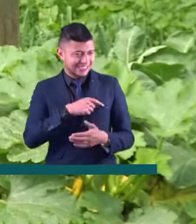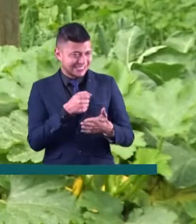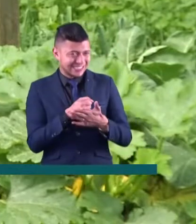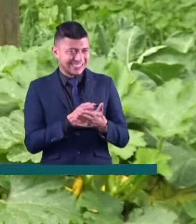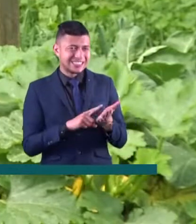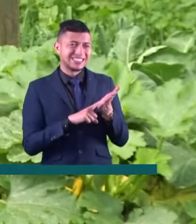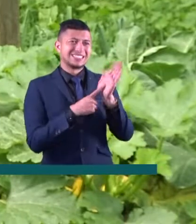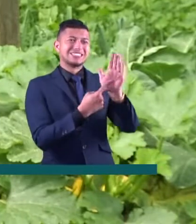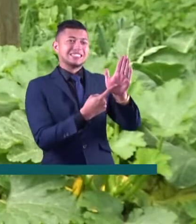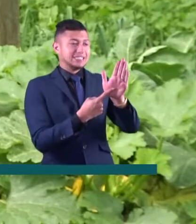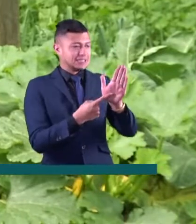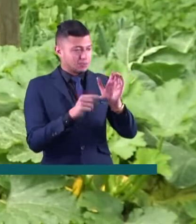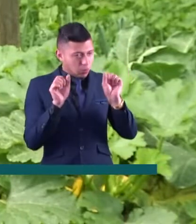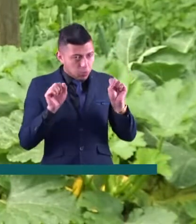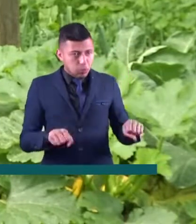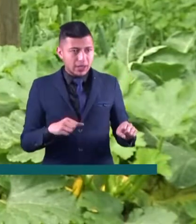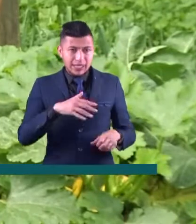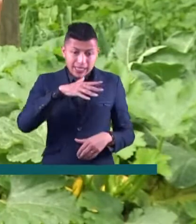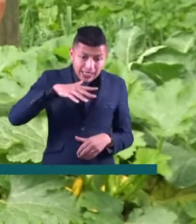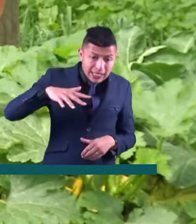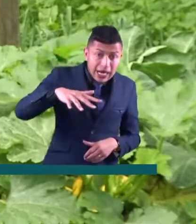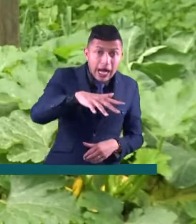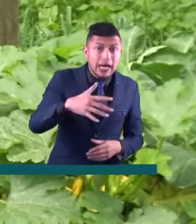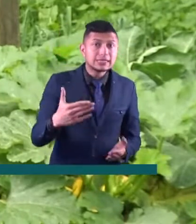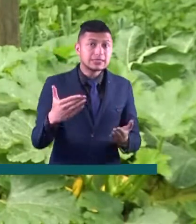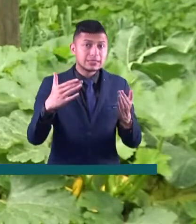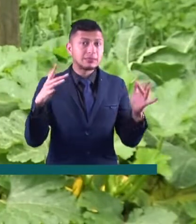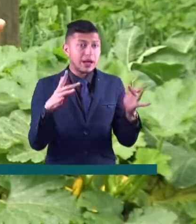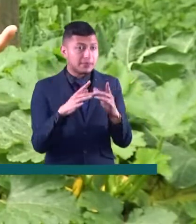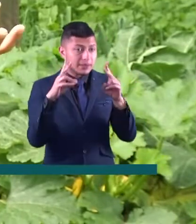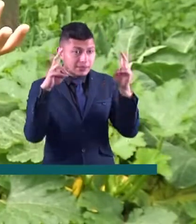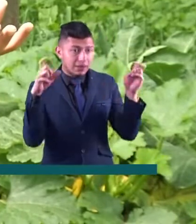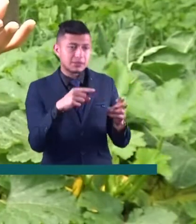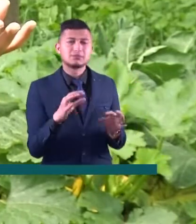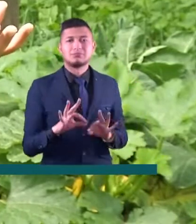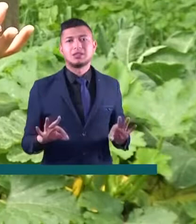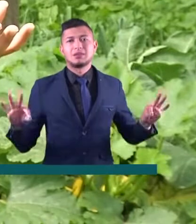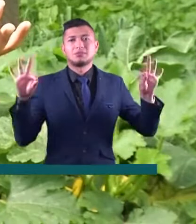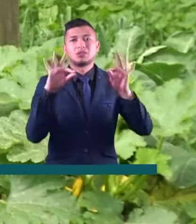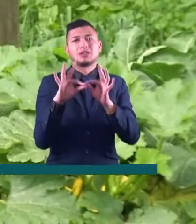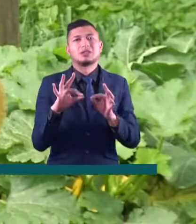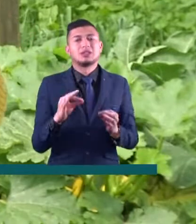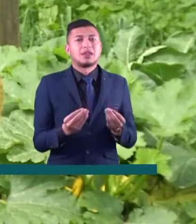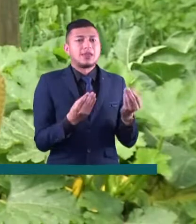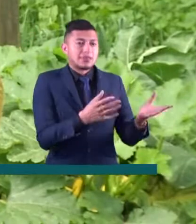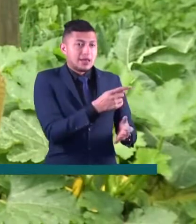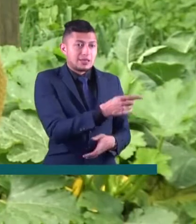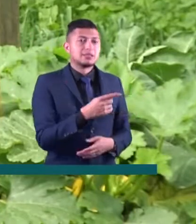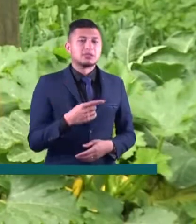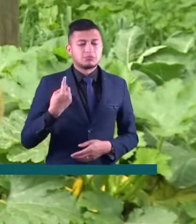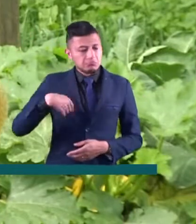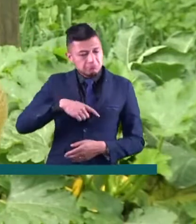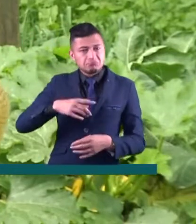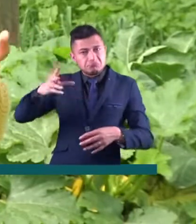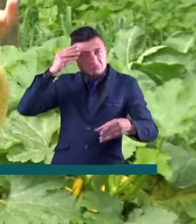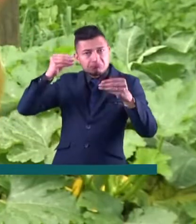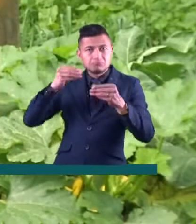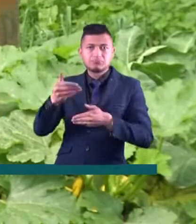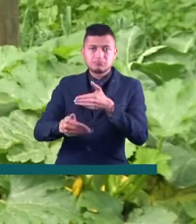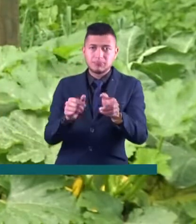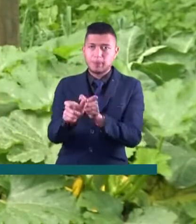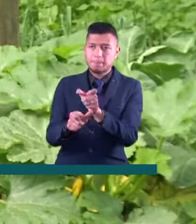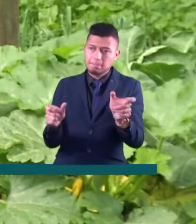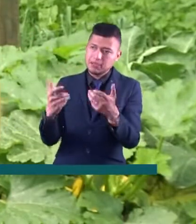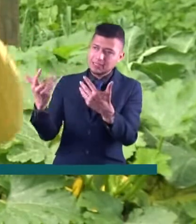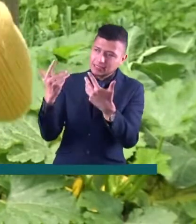tratamos de darle como otro sentido, en este caso lo de la granja, también hay una parte importante, que a pesar de que vamos aprendiendo,